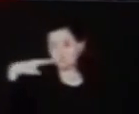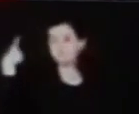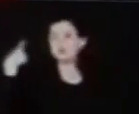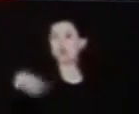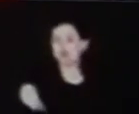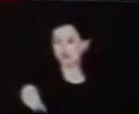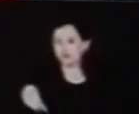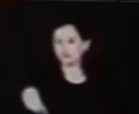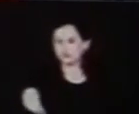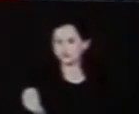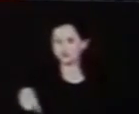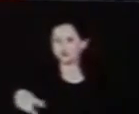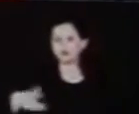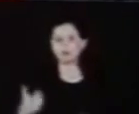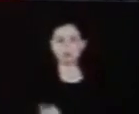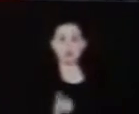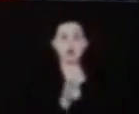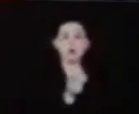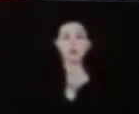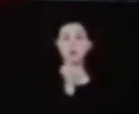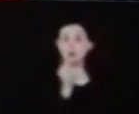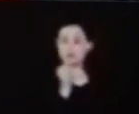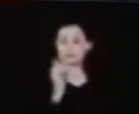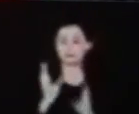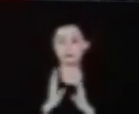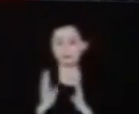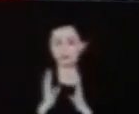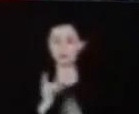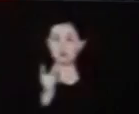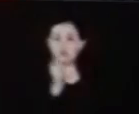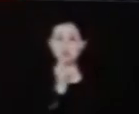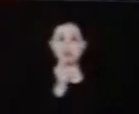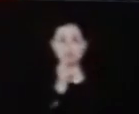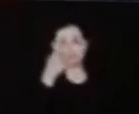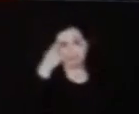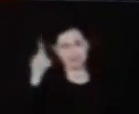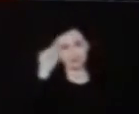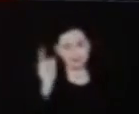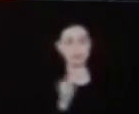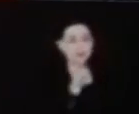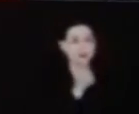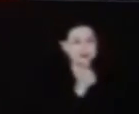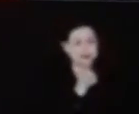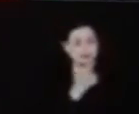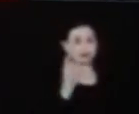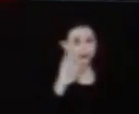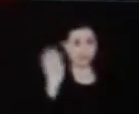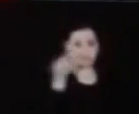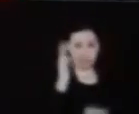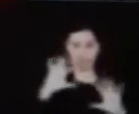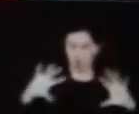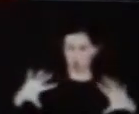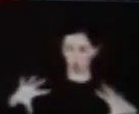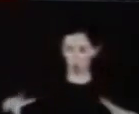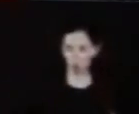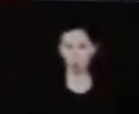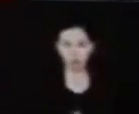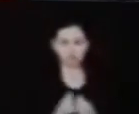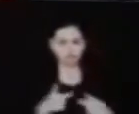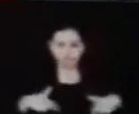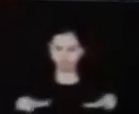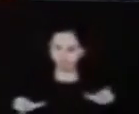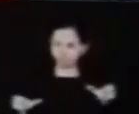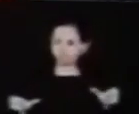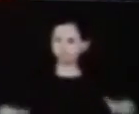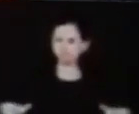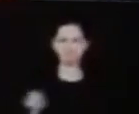la integración de la Policía Militar, la Policía Naval y la Policía Federal, una Guardia Nacional